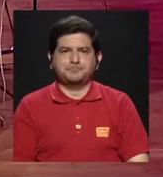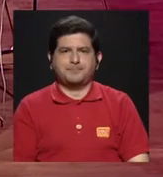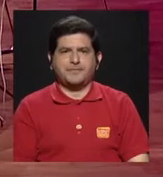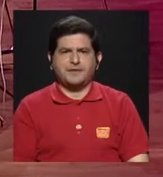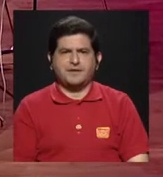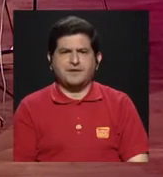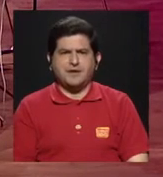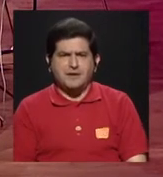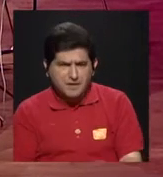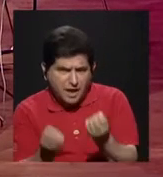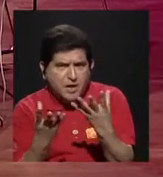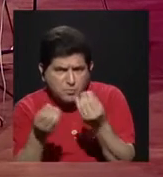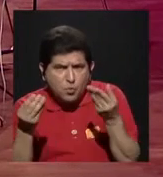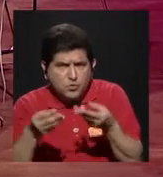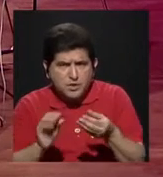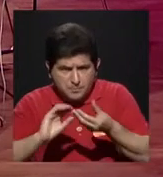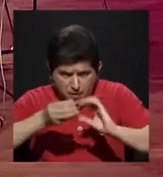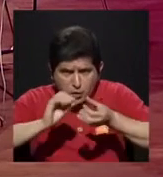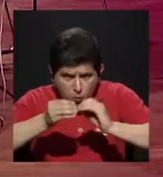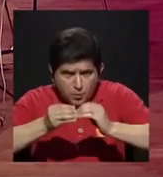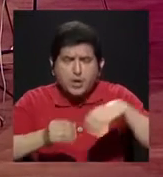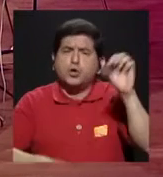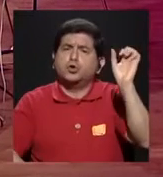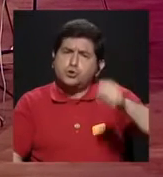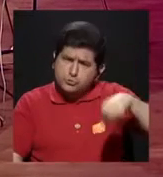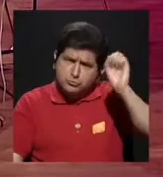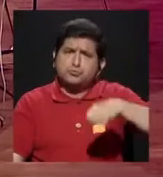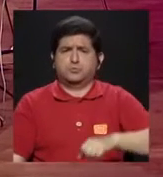Y hay bastante. Pues